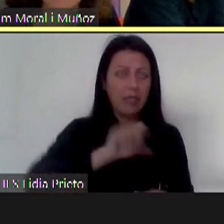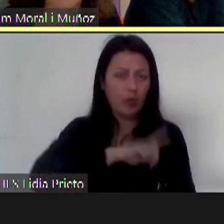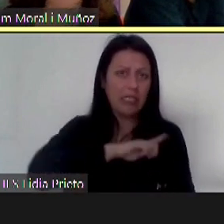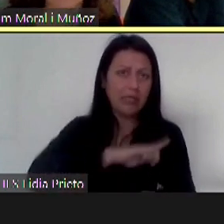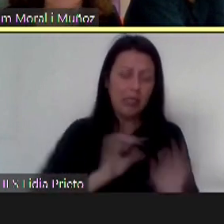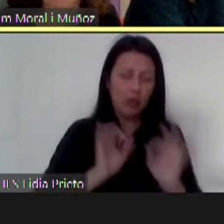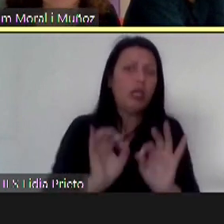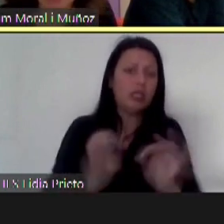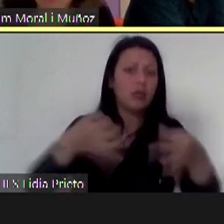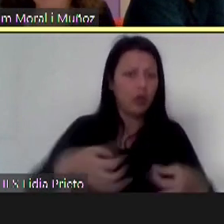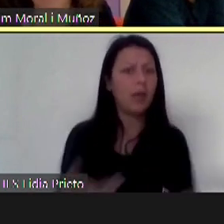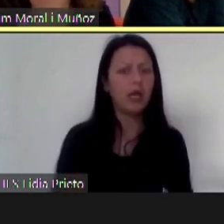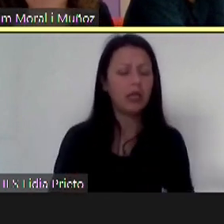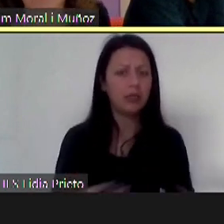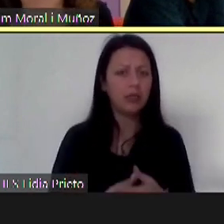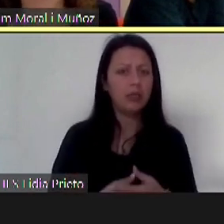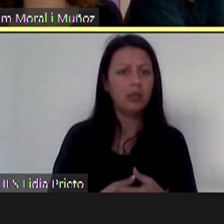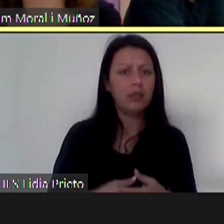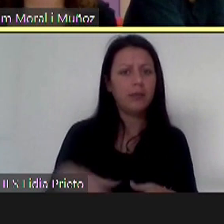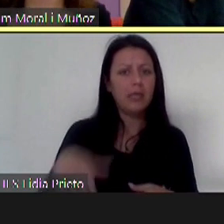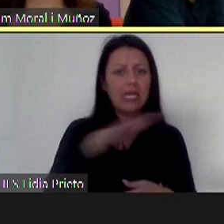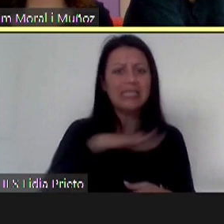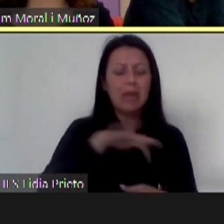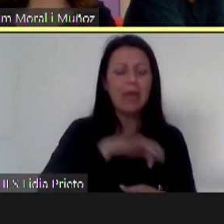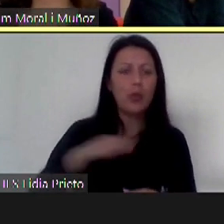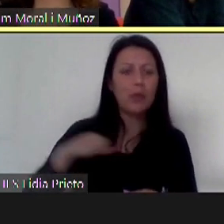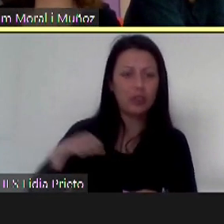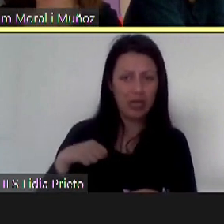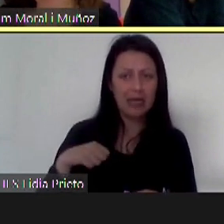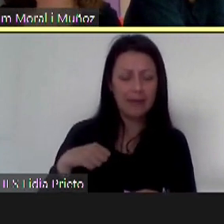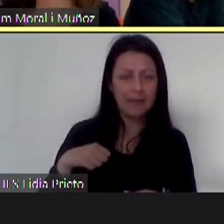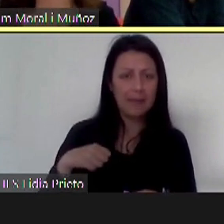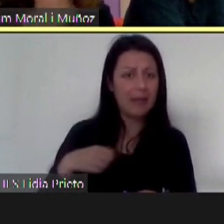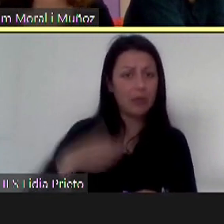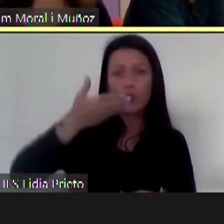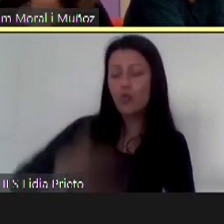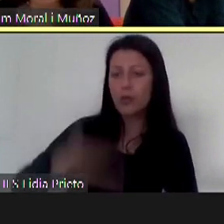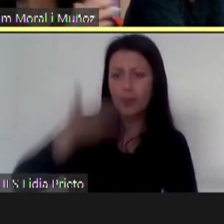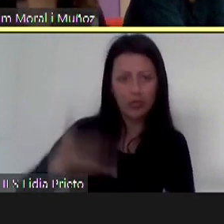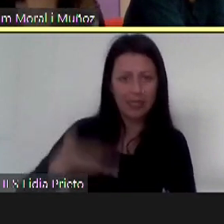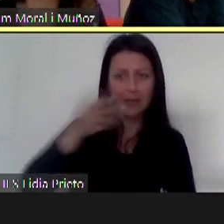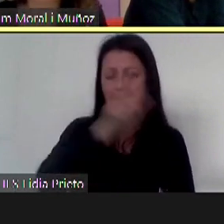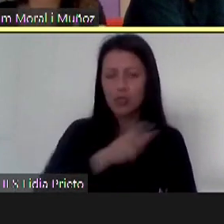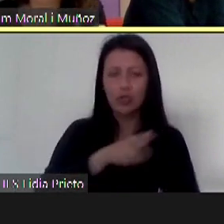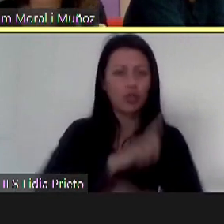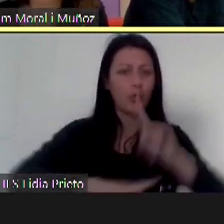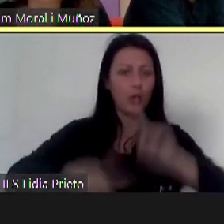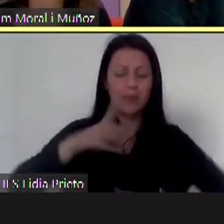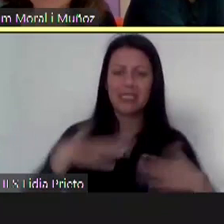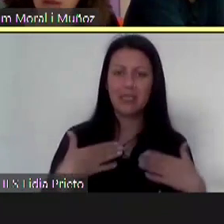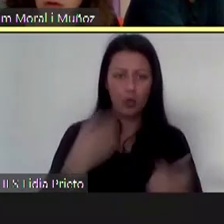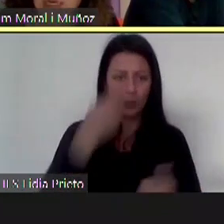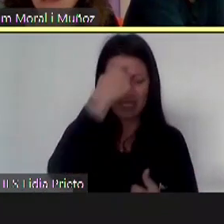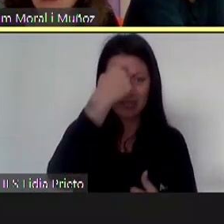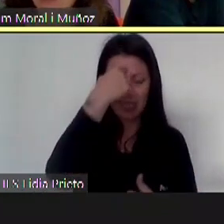mal. El espacio personal para personas con problemas de salud mental es muy importante. No por tocar, no